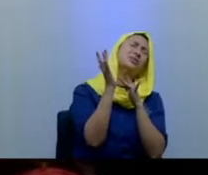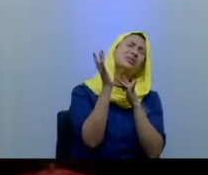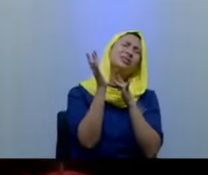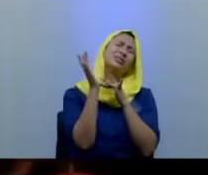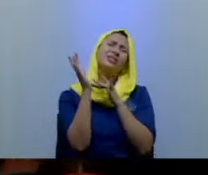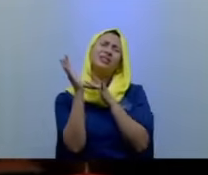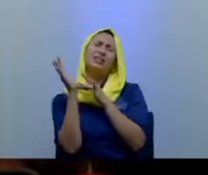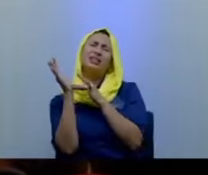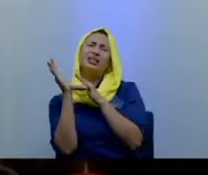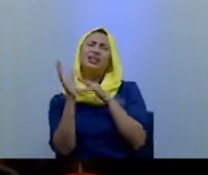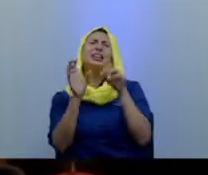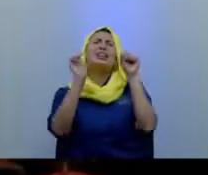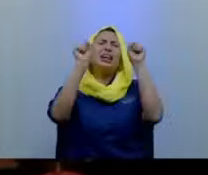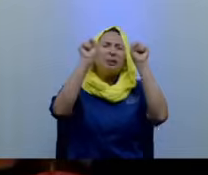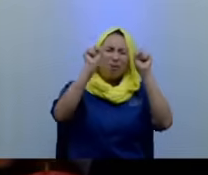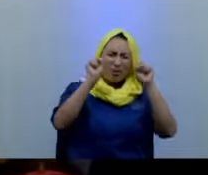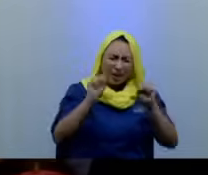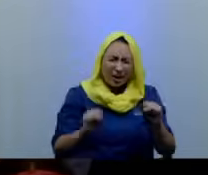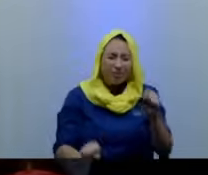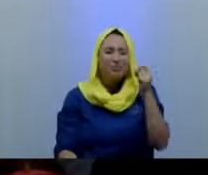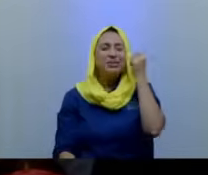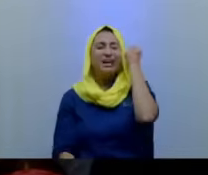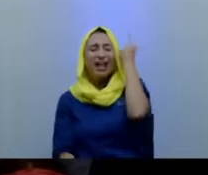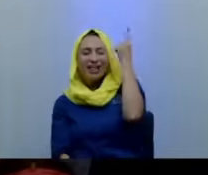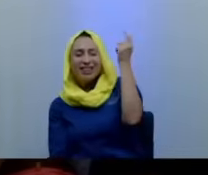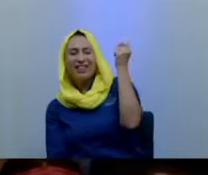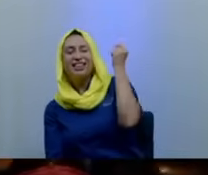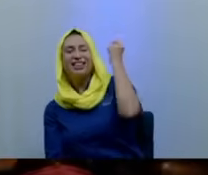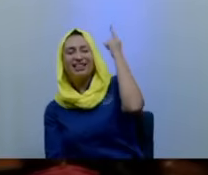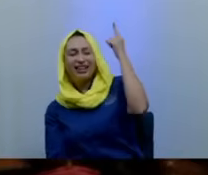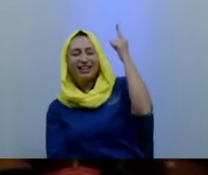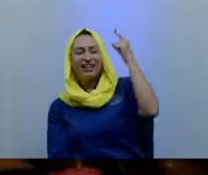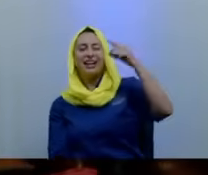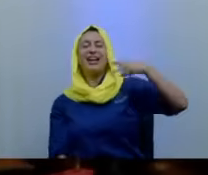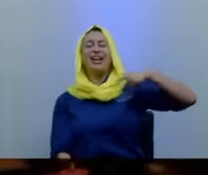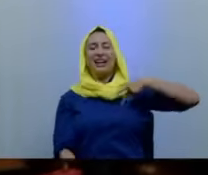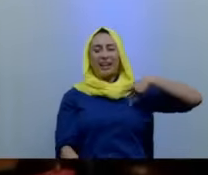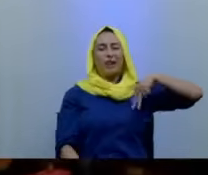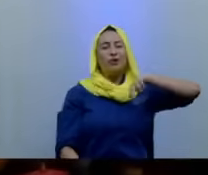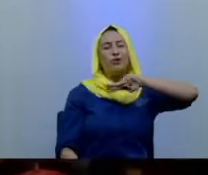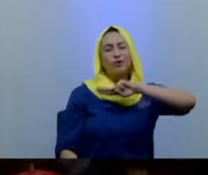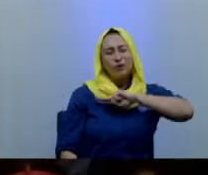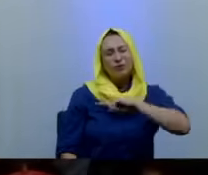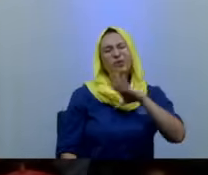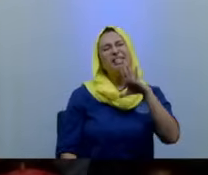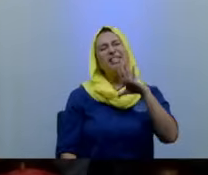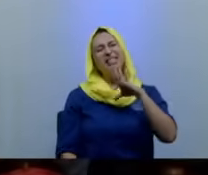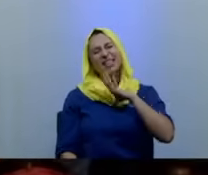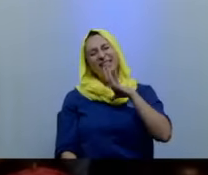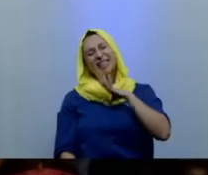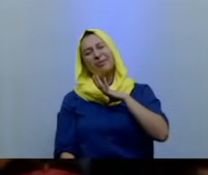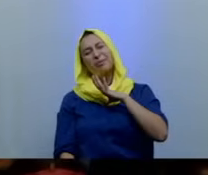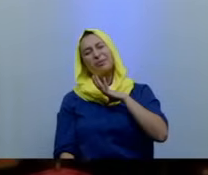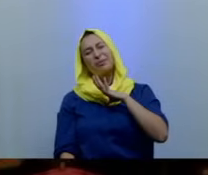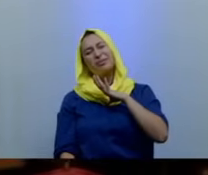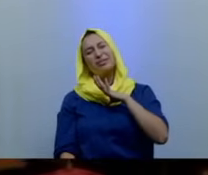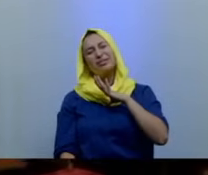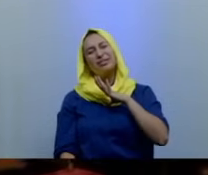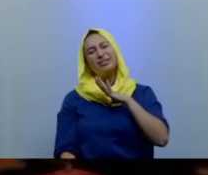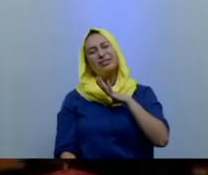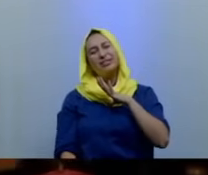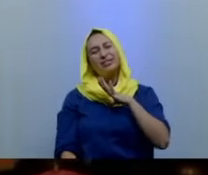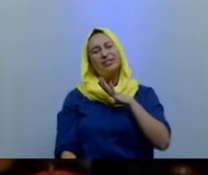que asimilen que son una perla de gran precio delante de tus